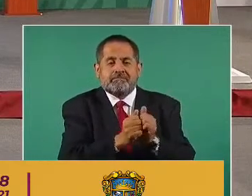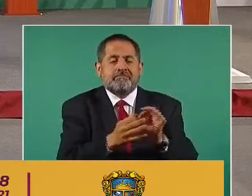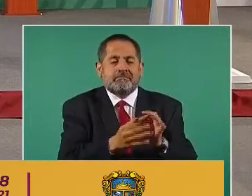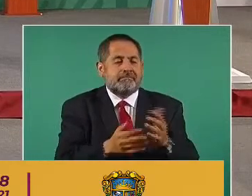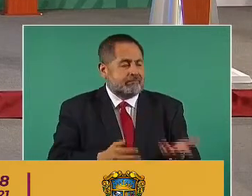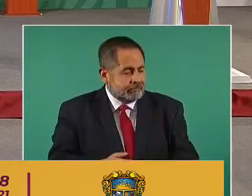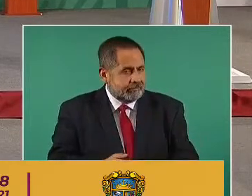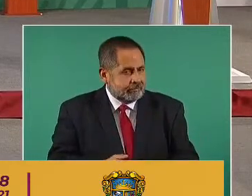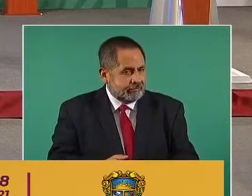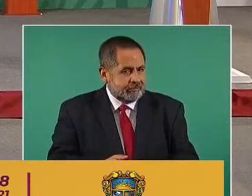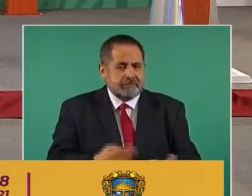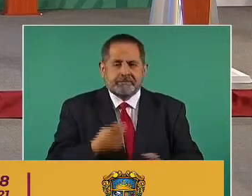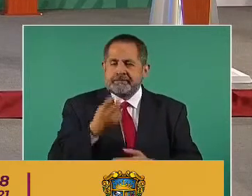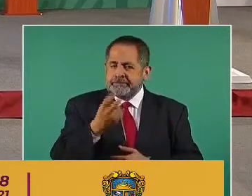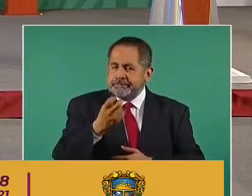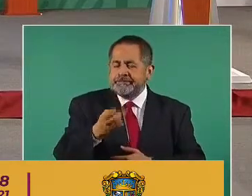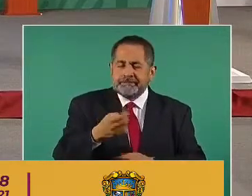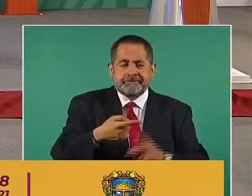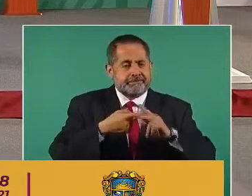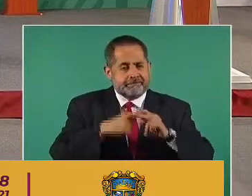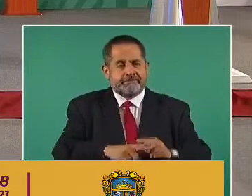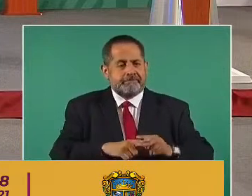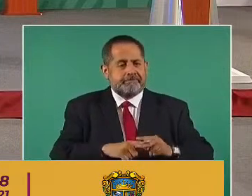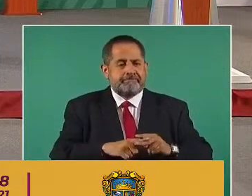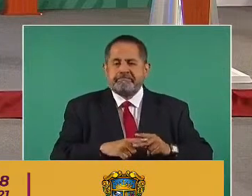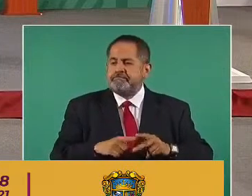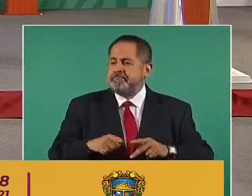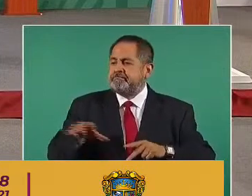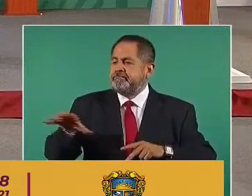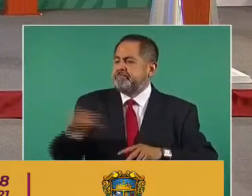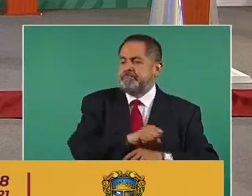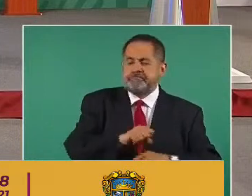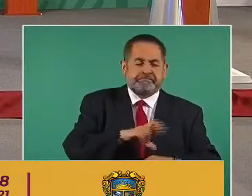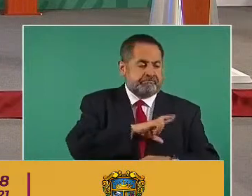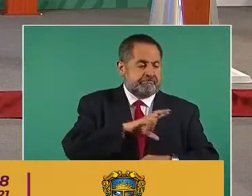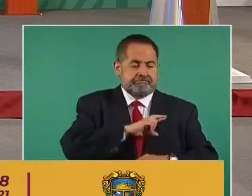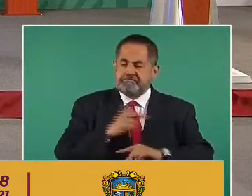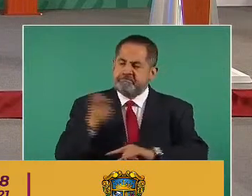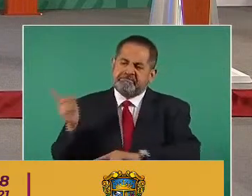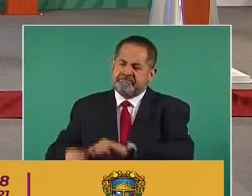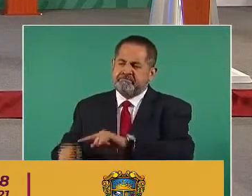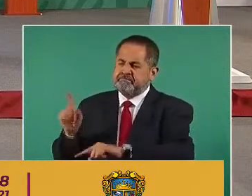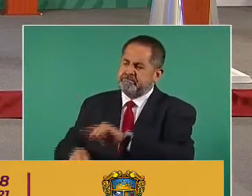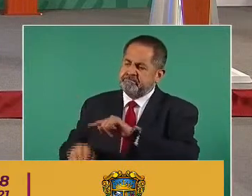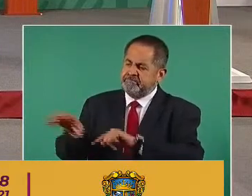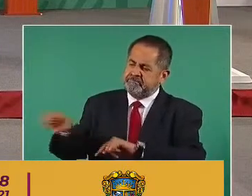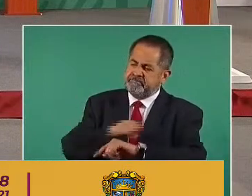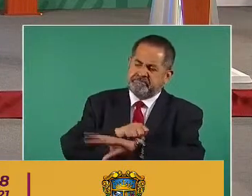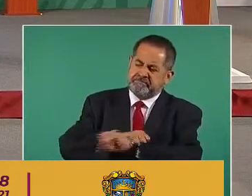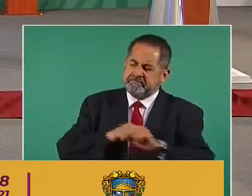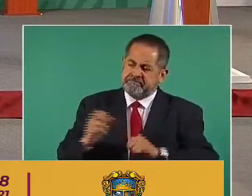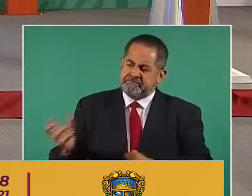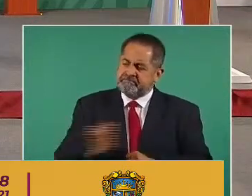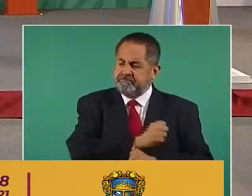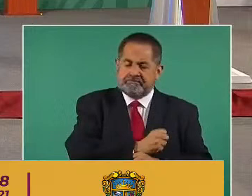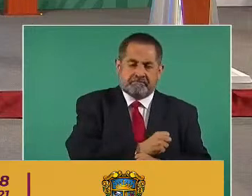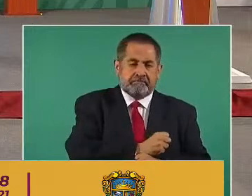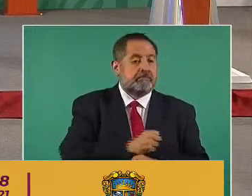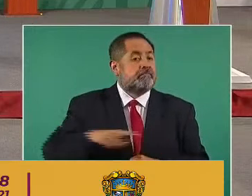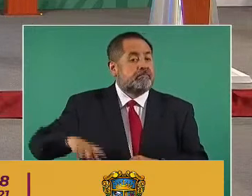Y es cuando empiezan las privatizaciones, empiezan a entregar todos los bienes de la nación